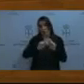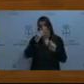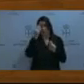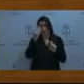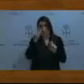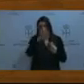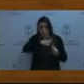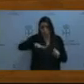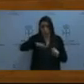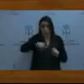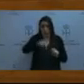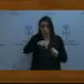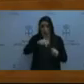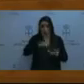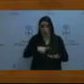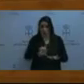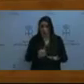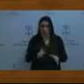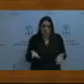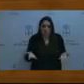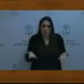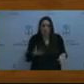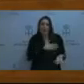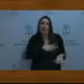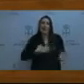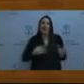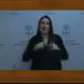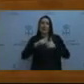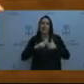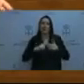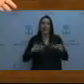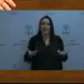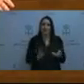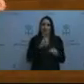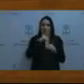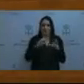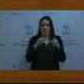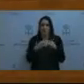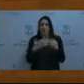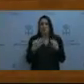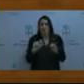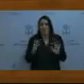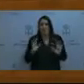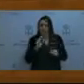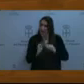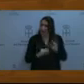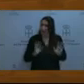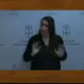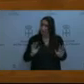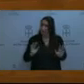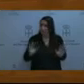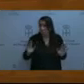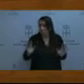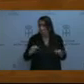del territorio y quieren que tengan una participación activa en las asambleas? Ya lo suelen hacer. Hombre,